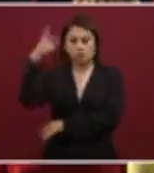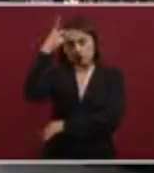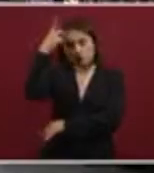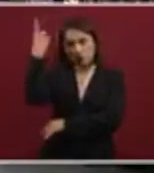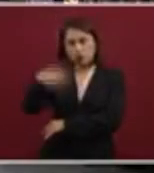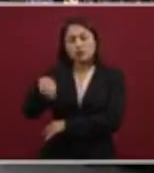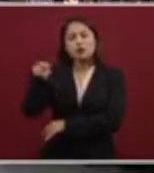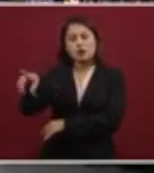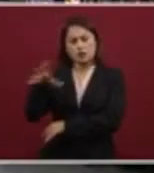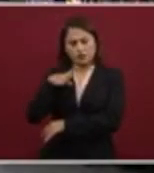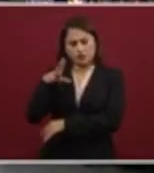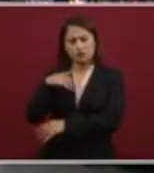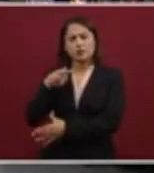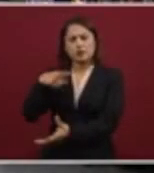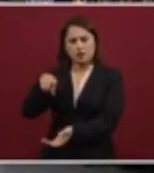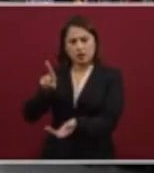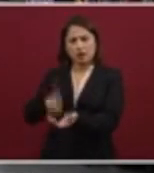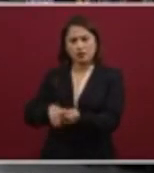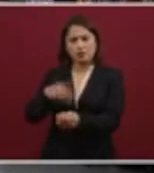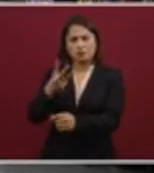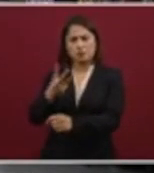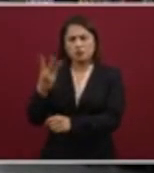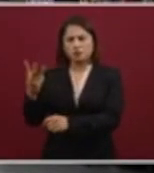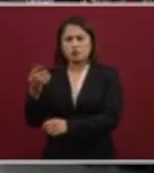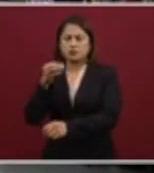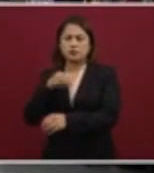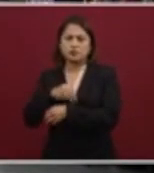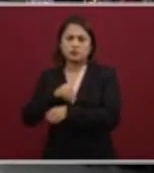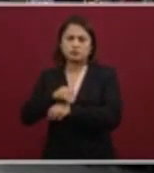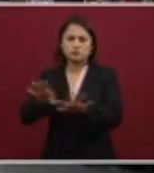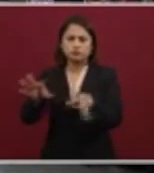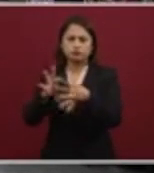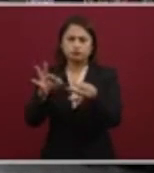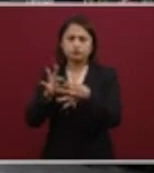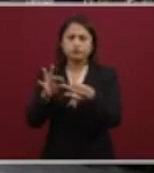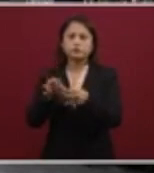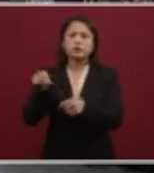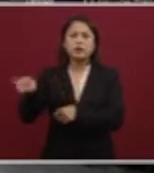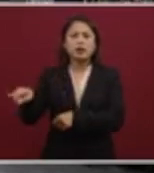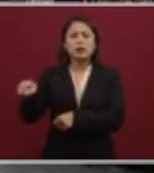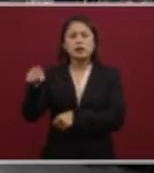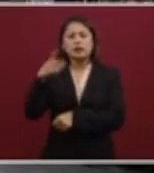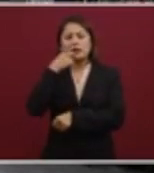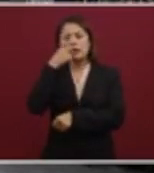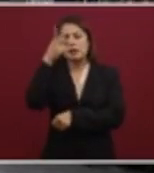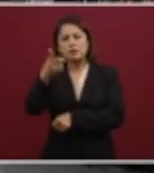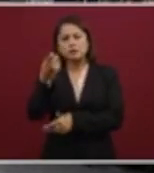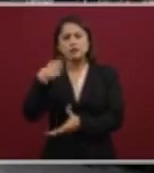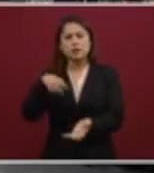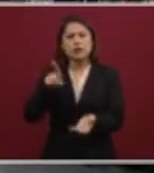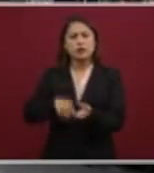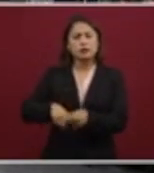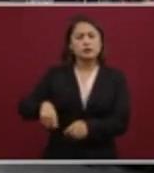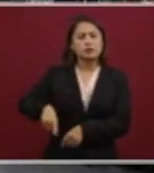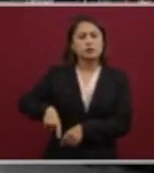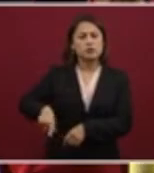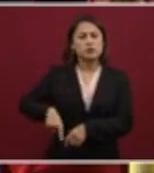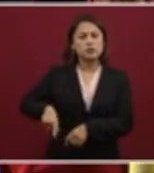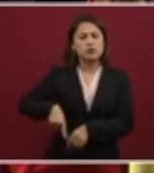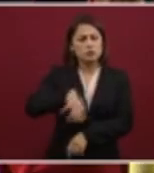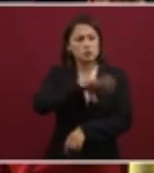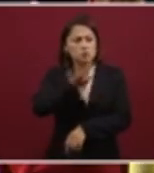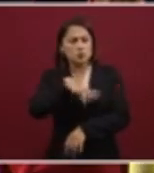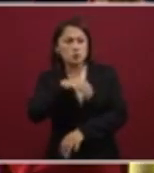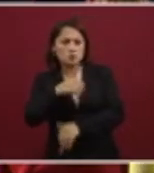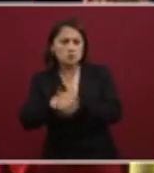declaración 3 de 3, y pues él se comprometió a que no buscaría ninguna licitación como funcionario público. Sí, ¿cuál es su opinión al respecto?